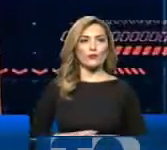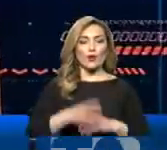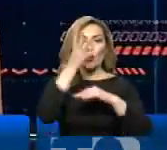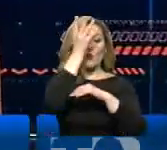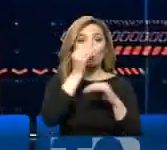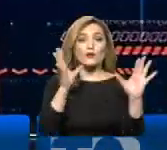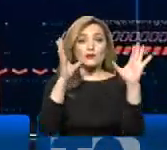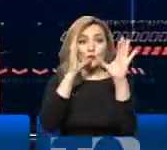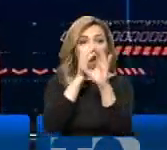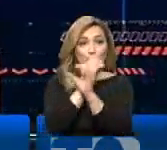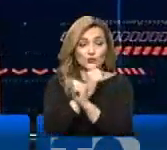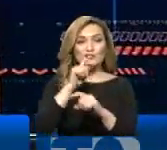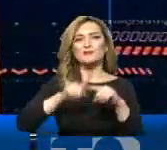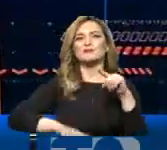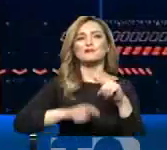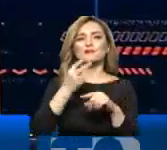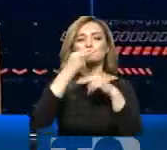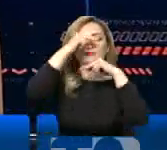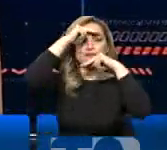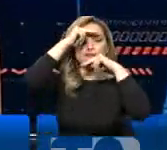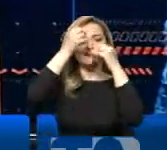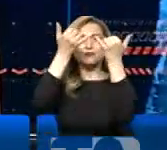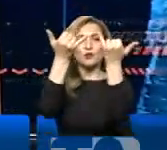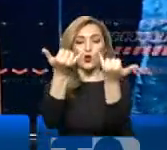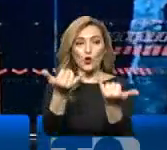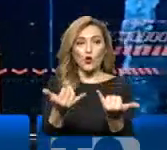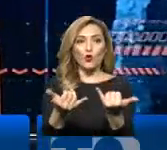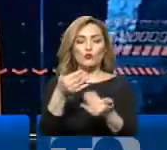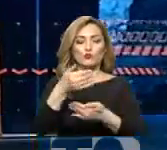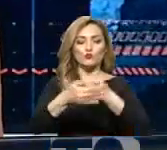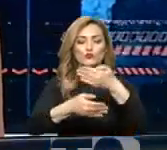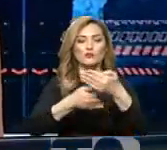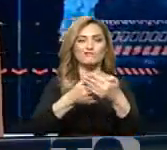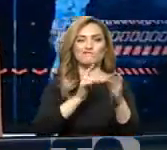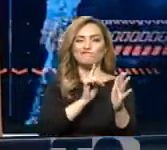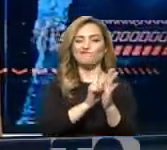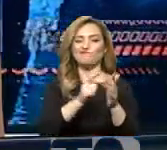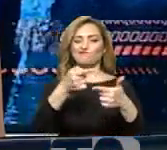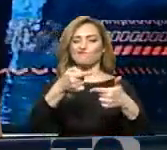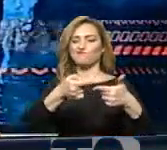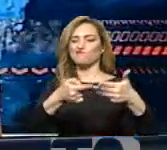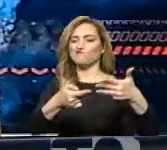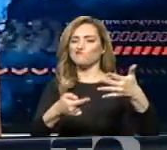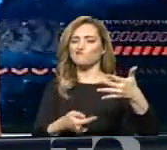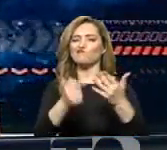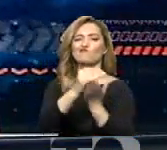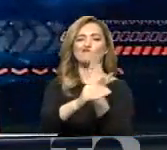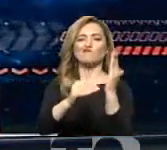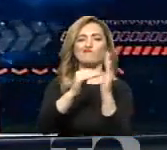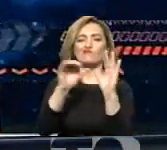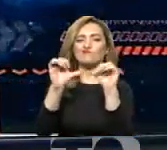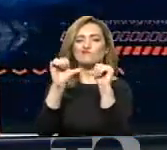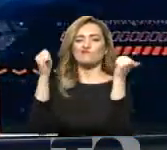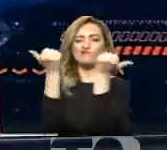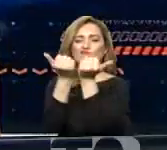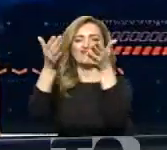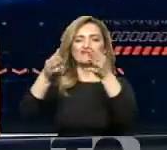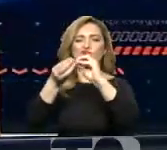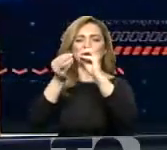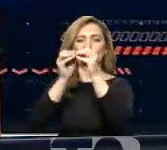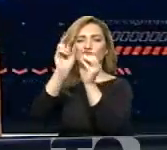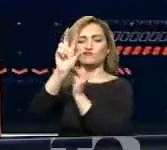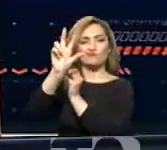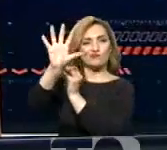Buenas noches, amigos televidentes. En este momento se lleva adelante la audiencia de formulación de cargos en contra del asambleísta de Alianza País,